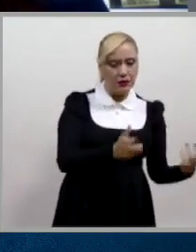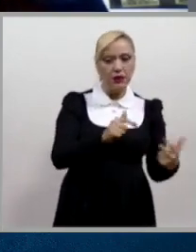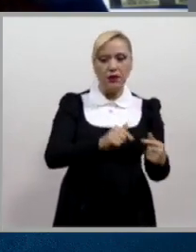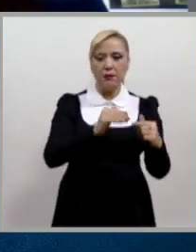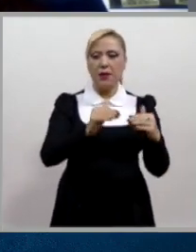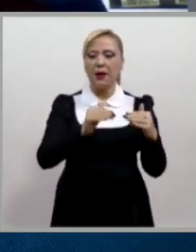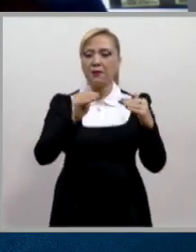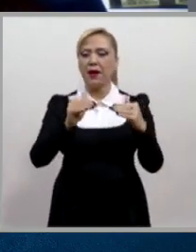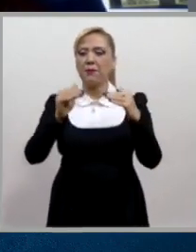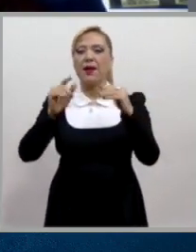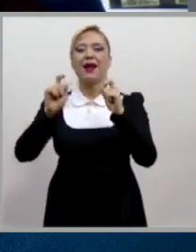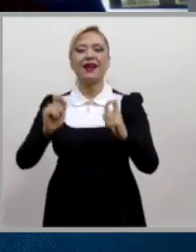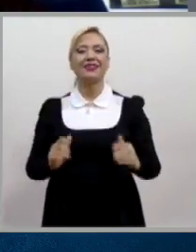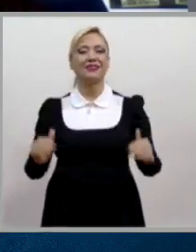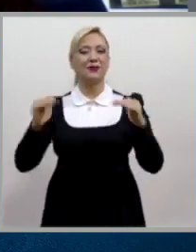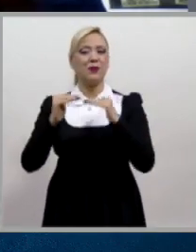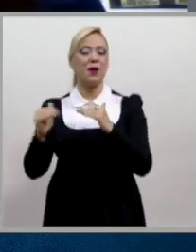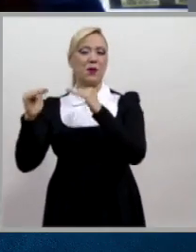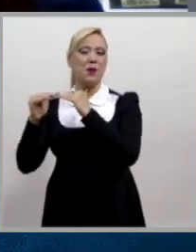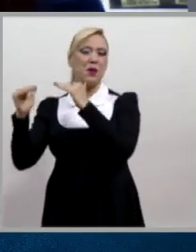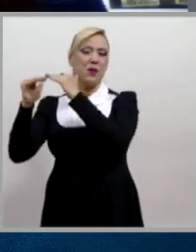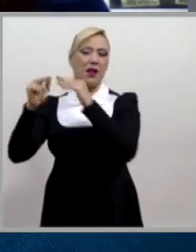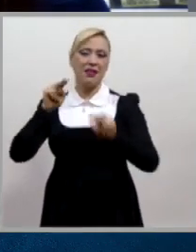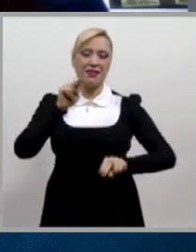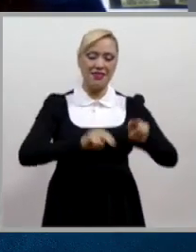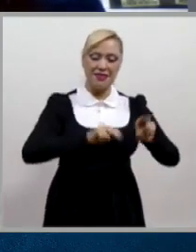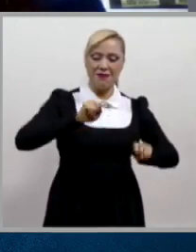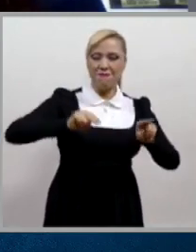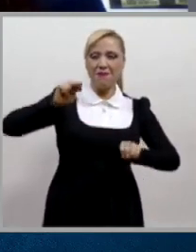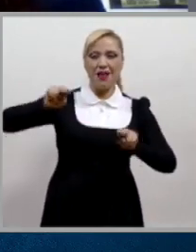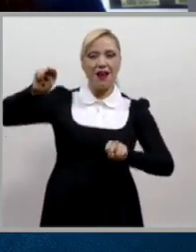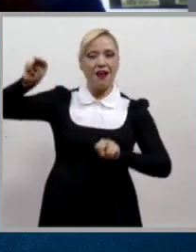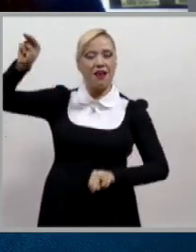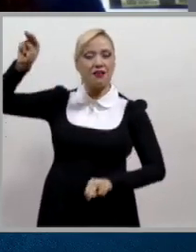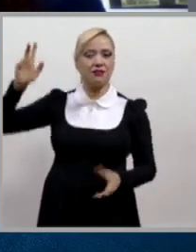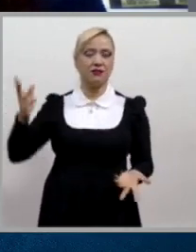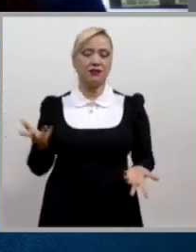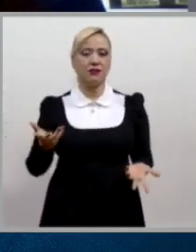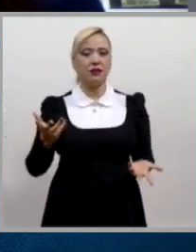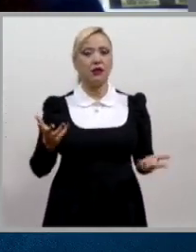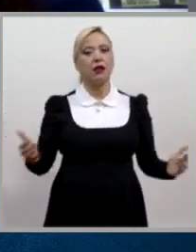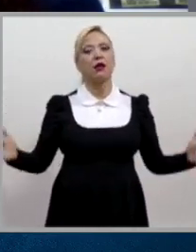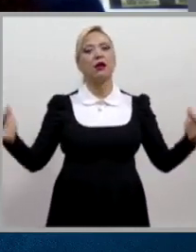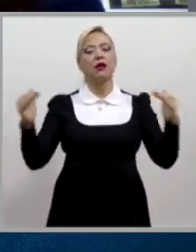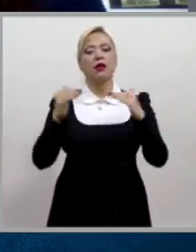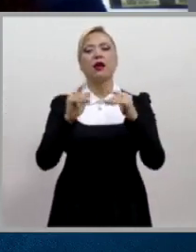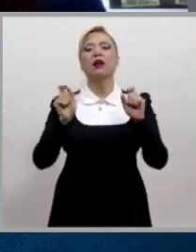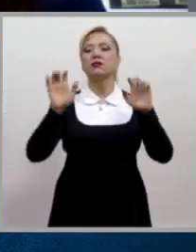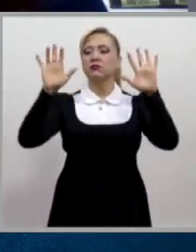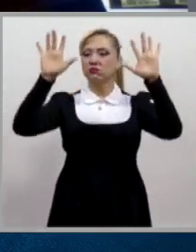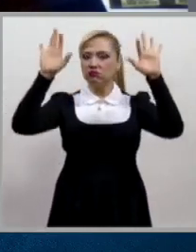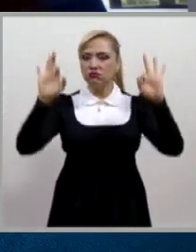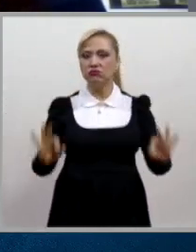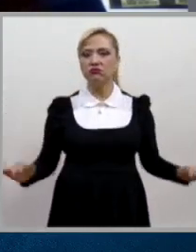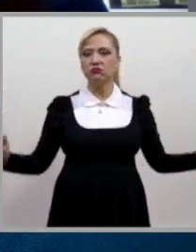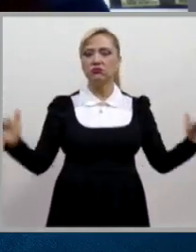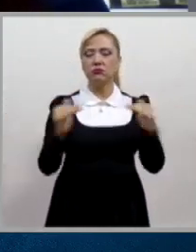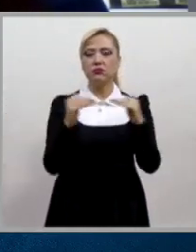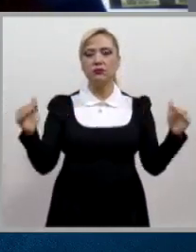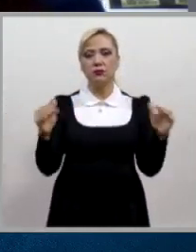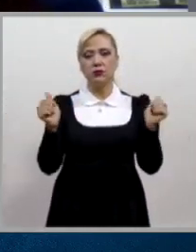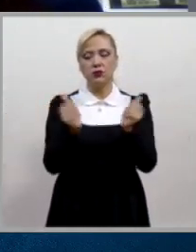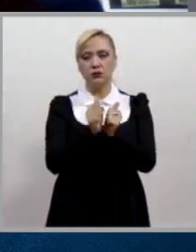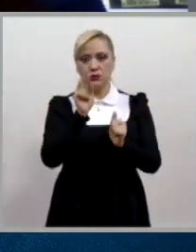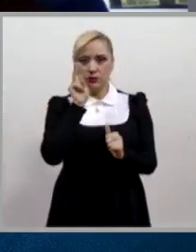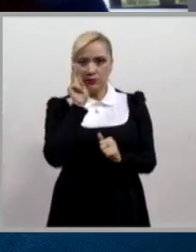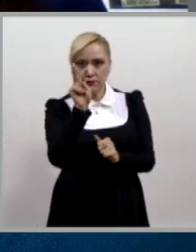no hablo solo del Poder Judicial, hablo en general de las instituciones del Estado, es que la paridad empieza normalmente como con la parte más visible, ¿no?